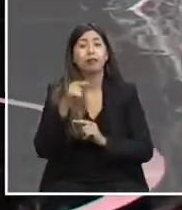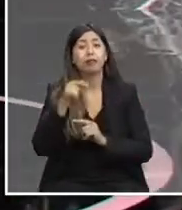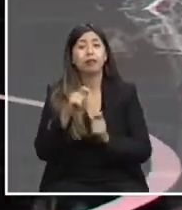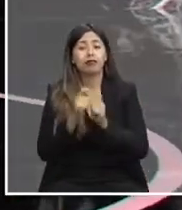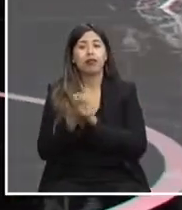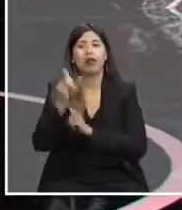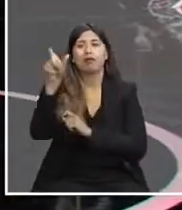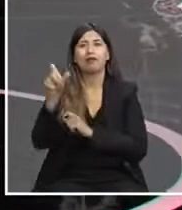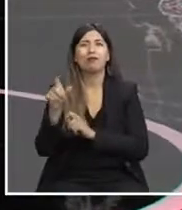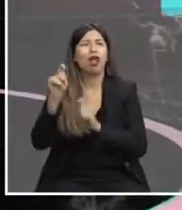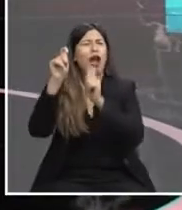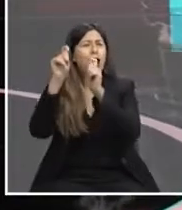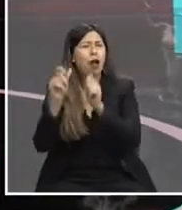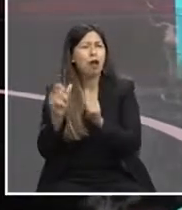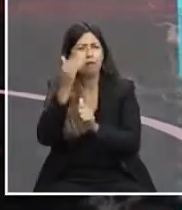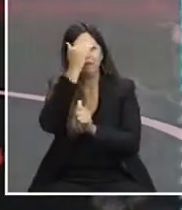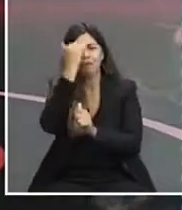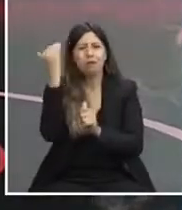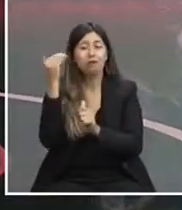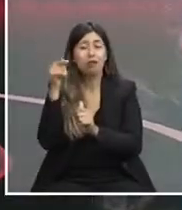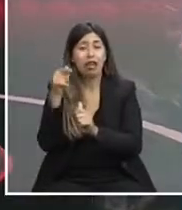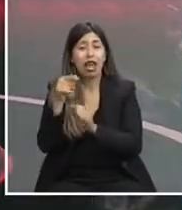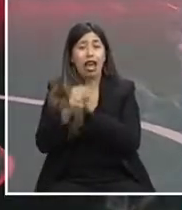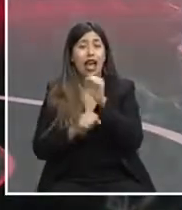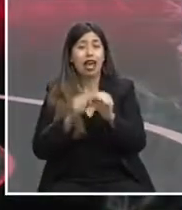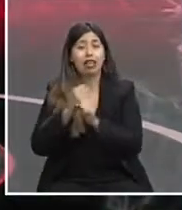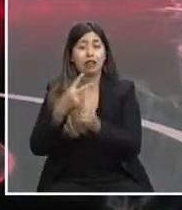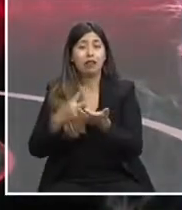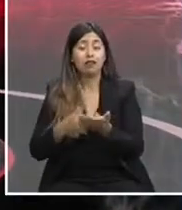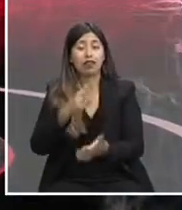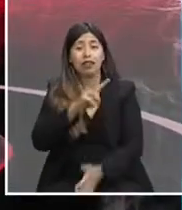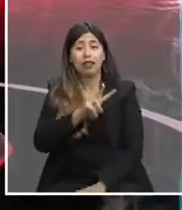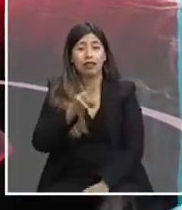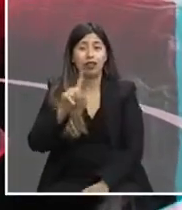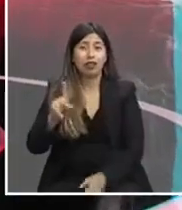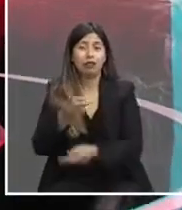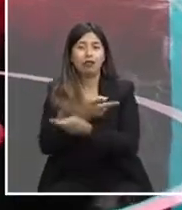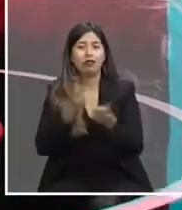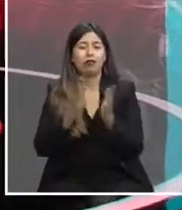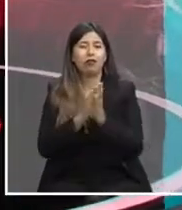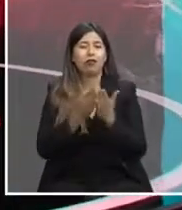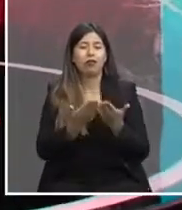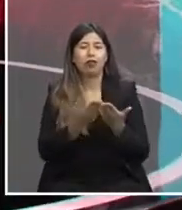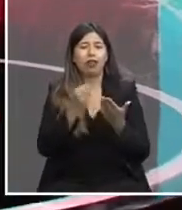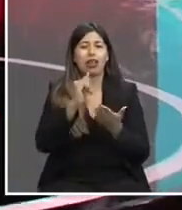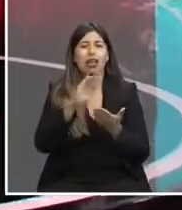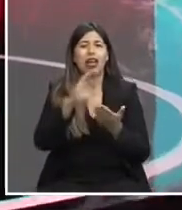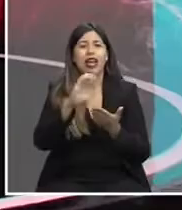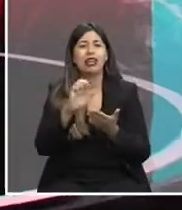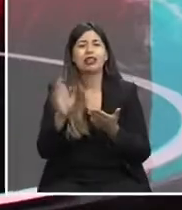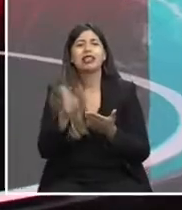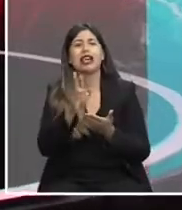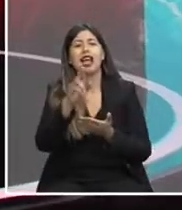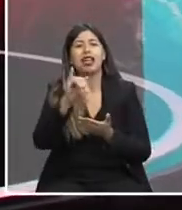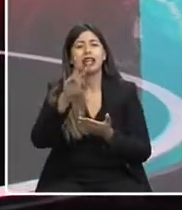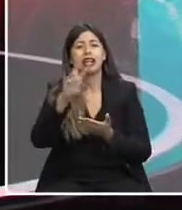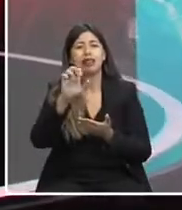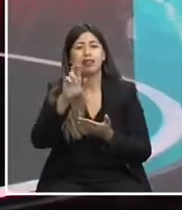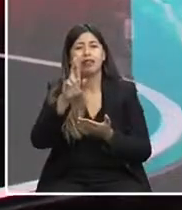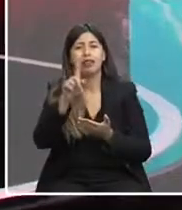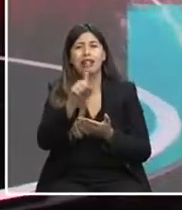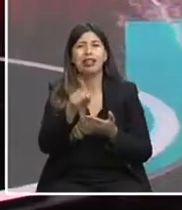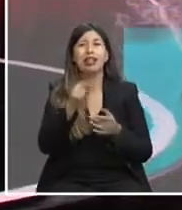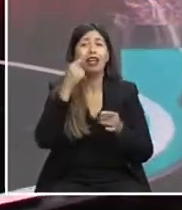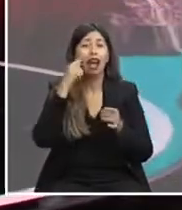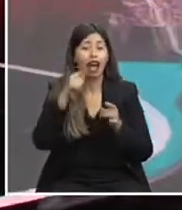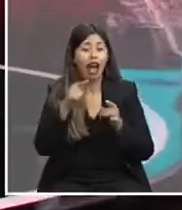grandes expertas de glaciares y el año 2021 lanzó su libro Ice Rivers, donde nos advierte sobre los cambios